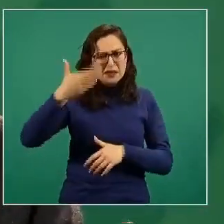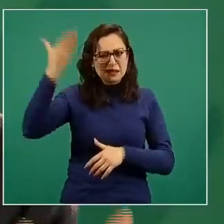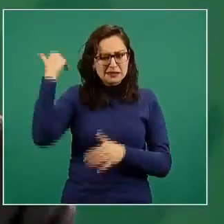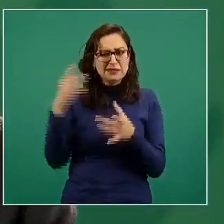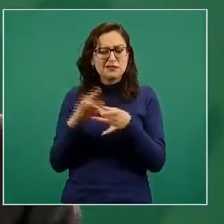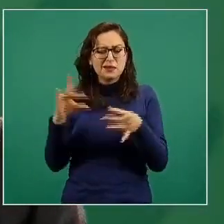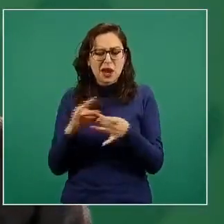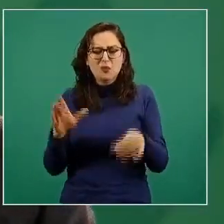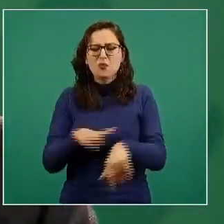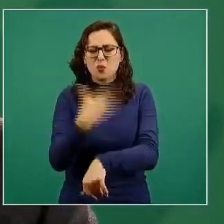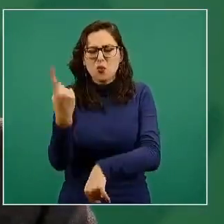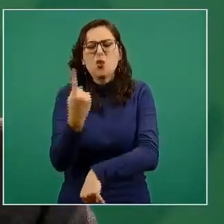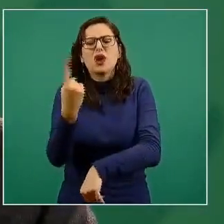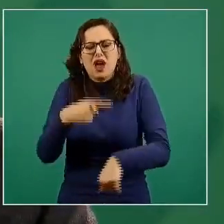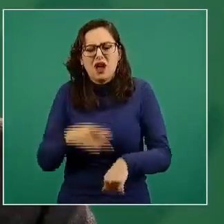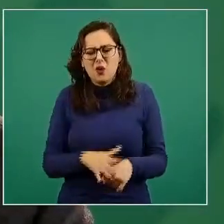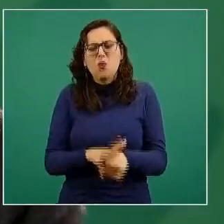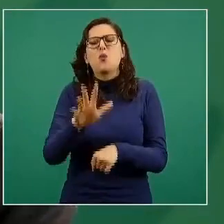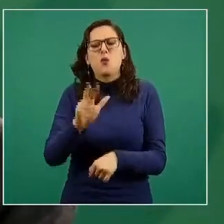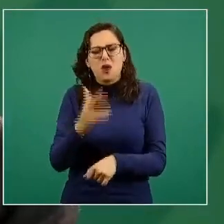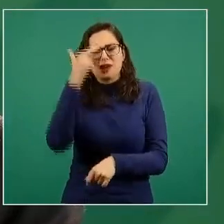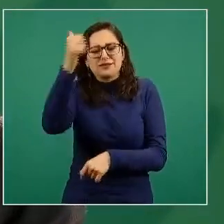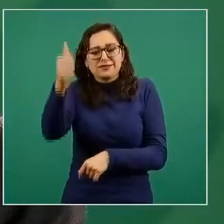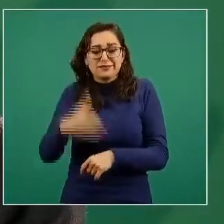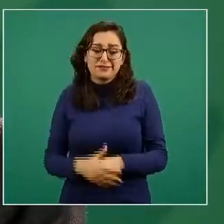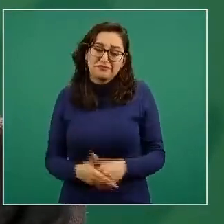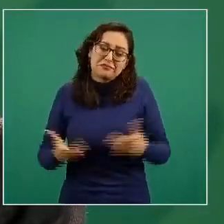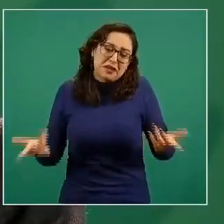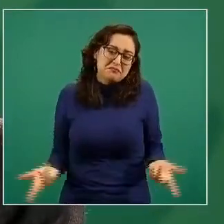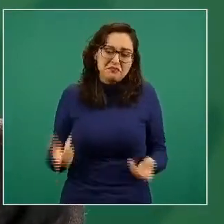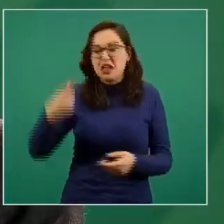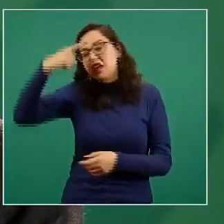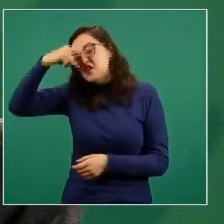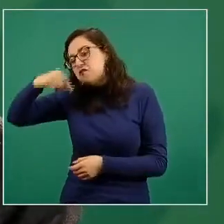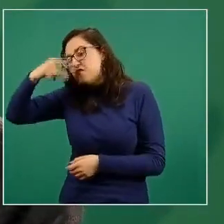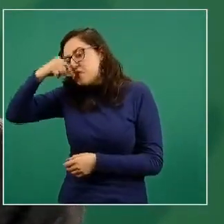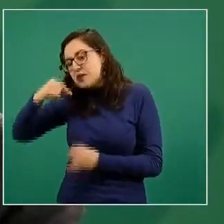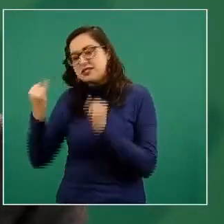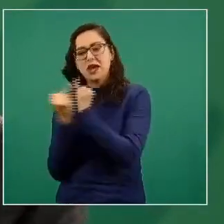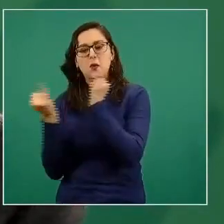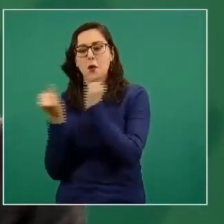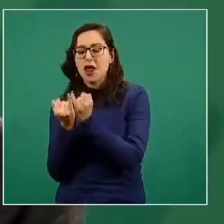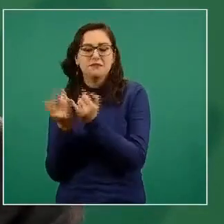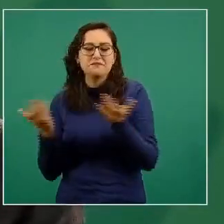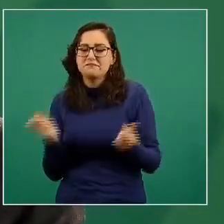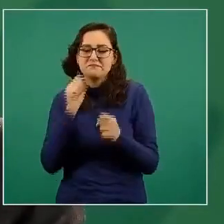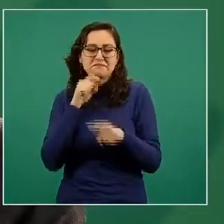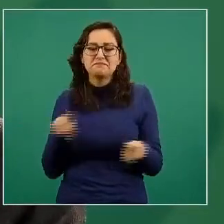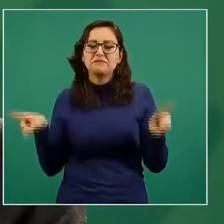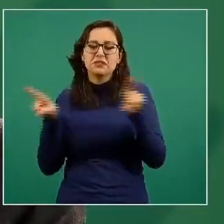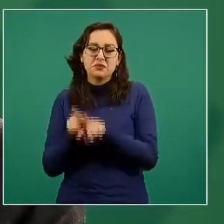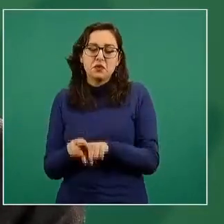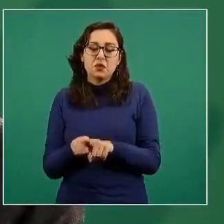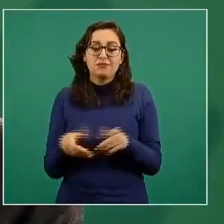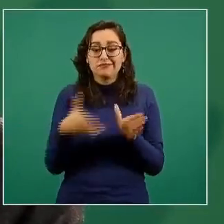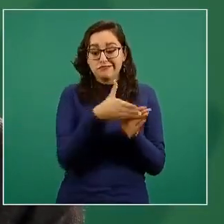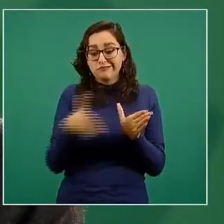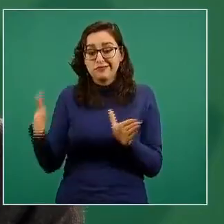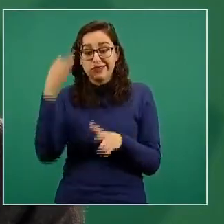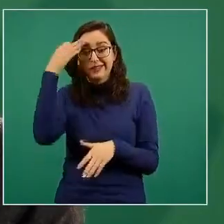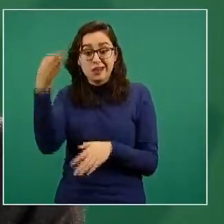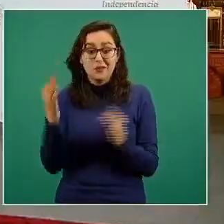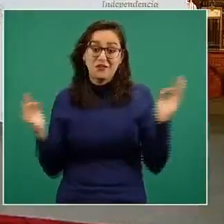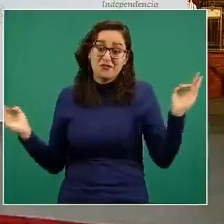qué razón sabíamos que iba a comportarse así? Por la experiencia de la influenza. La influenza tiene este comportamiento estacional todos